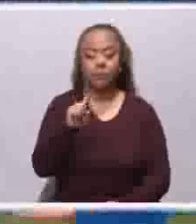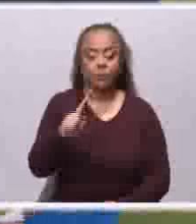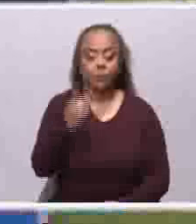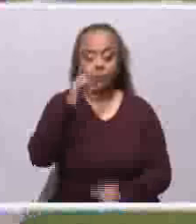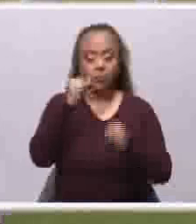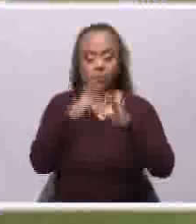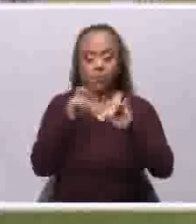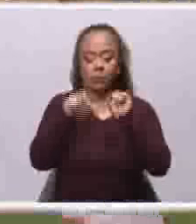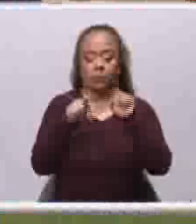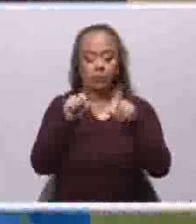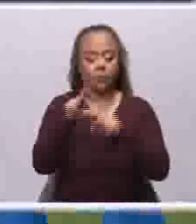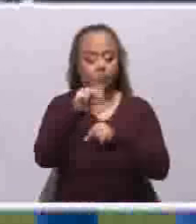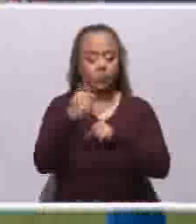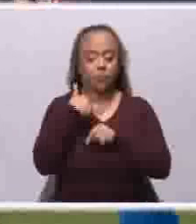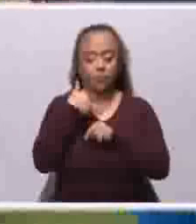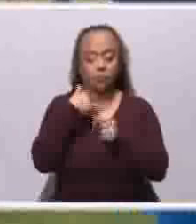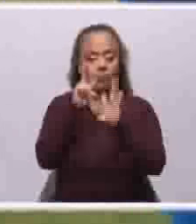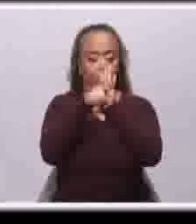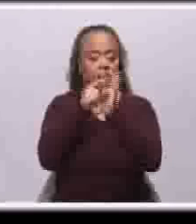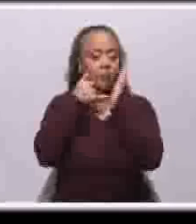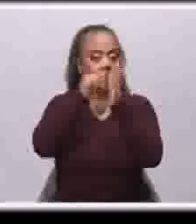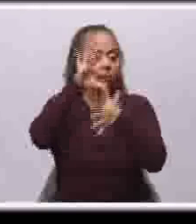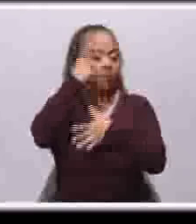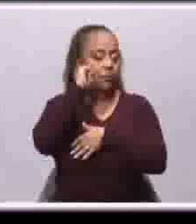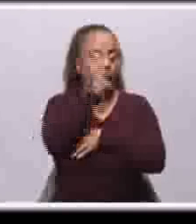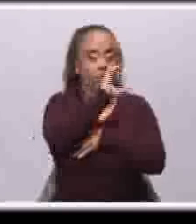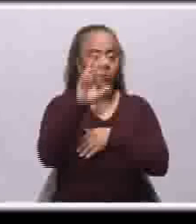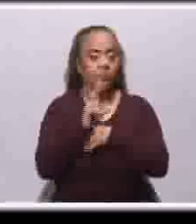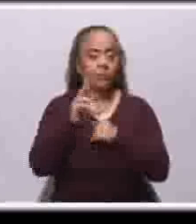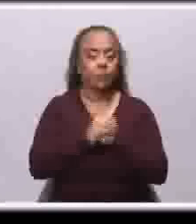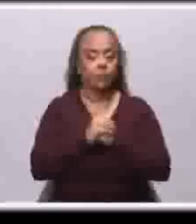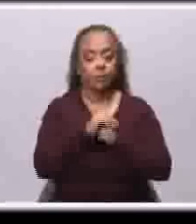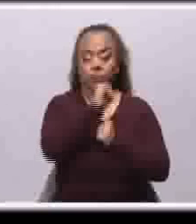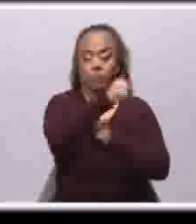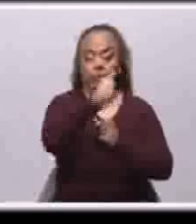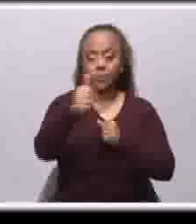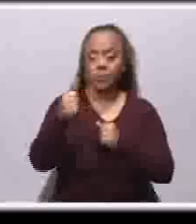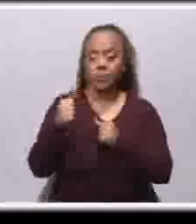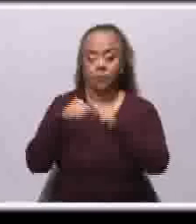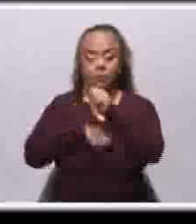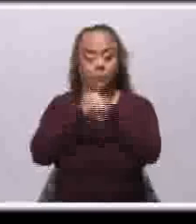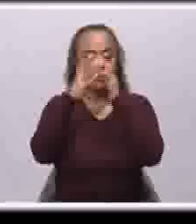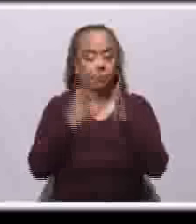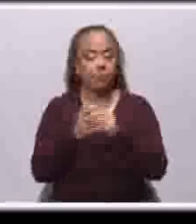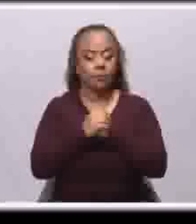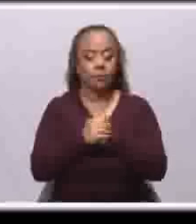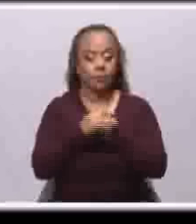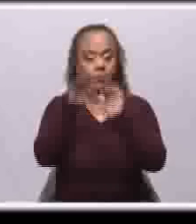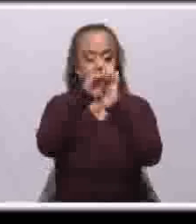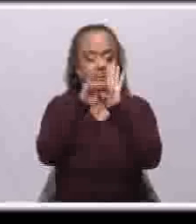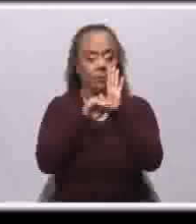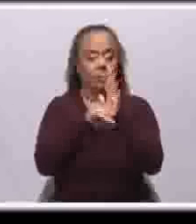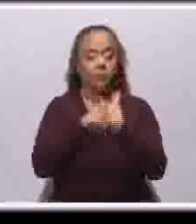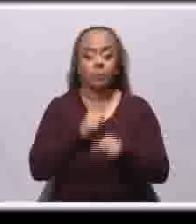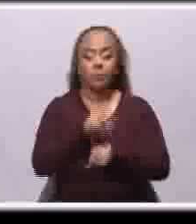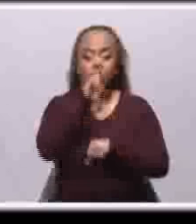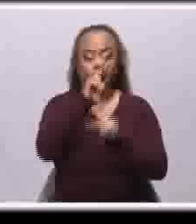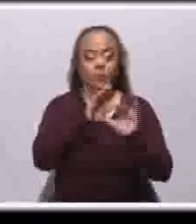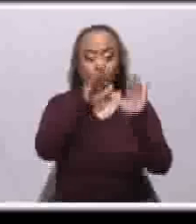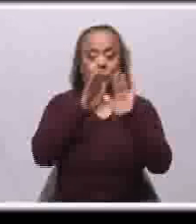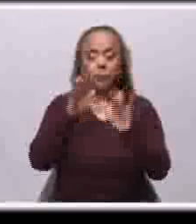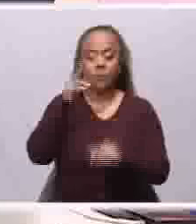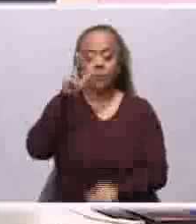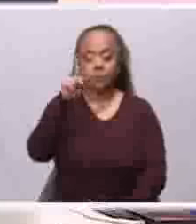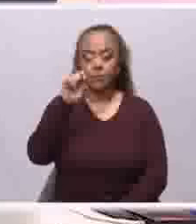ataque que no recibió minutos en la Copa América para Costa Rica los demás futbolistas que se suman a esta lista son los dos arqueros Kevin